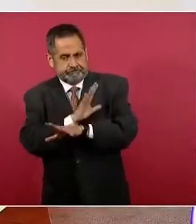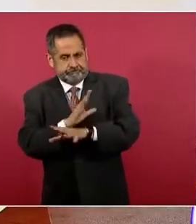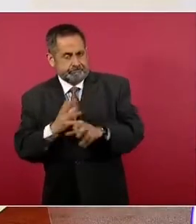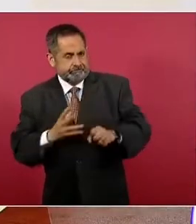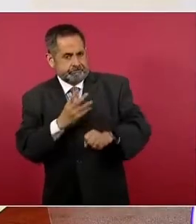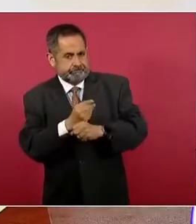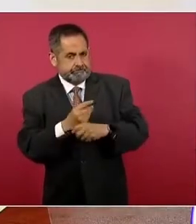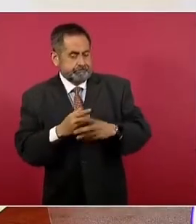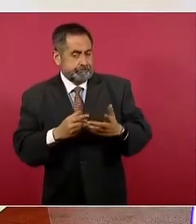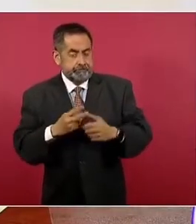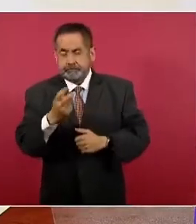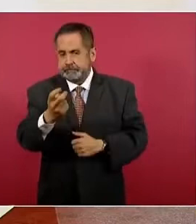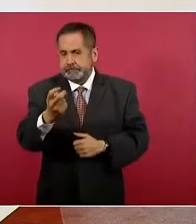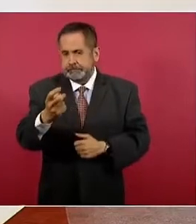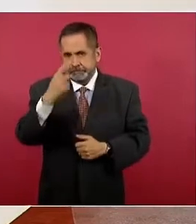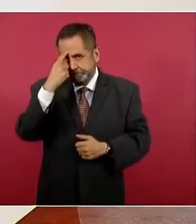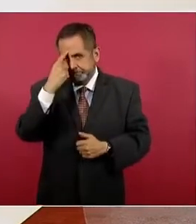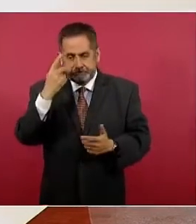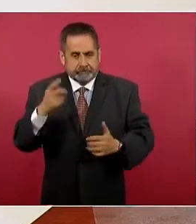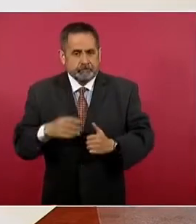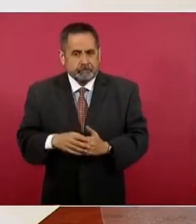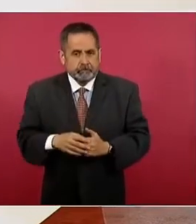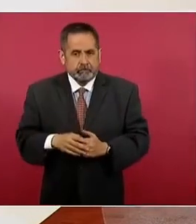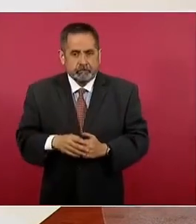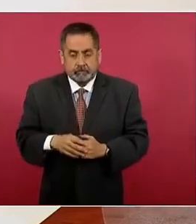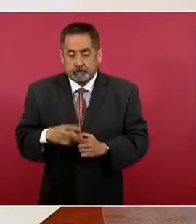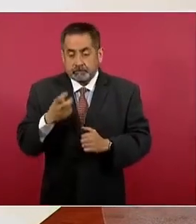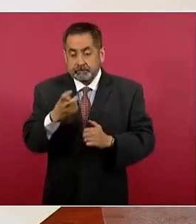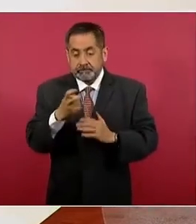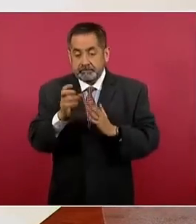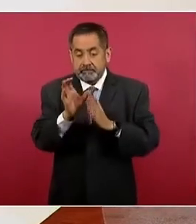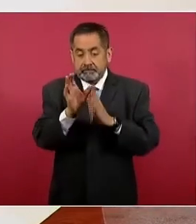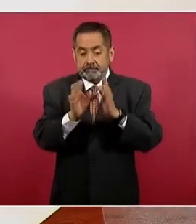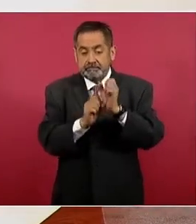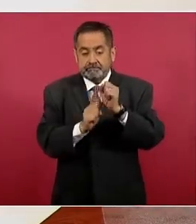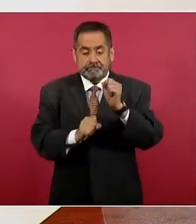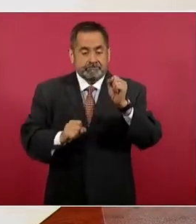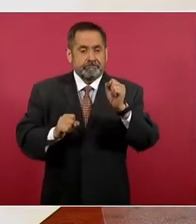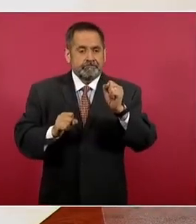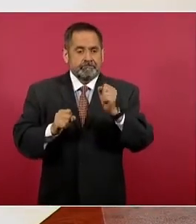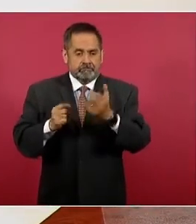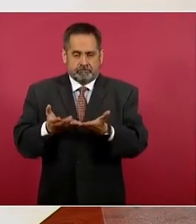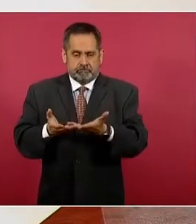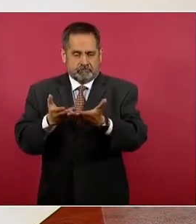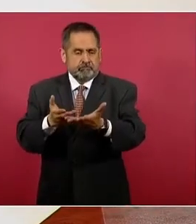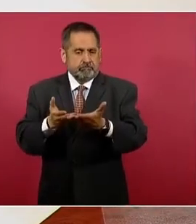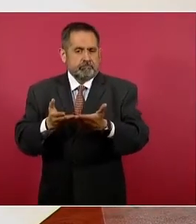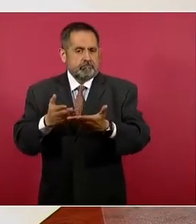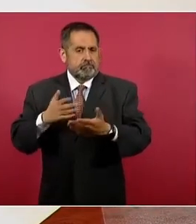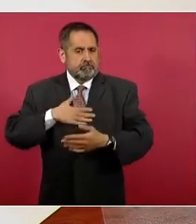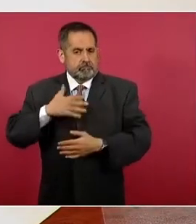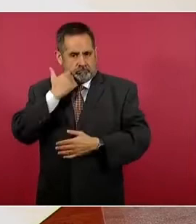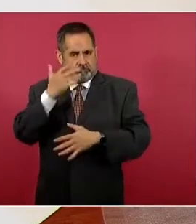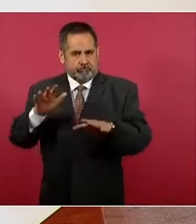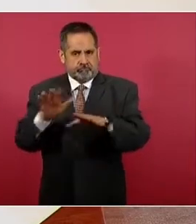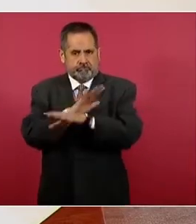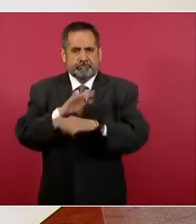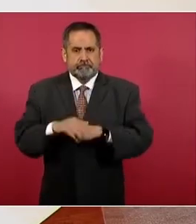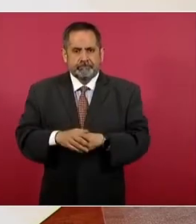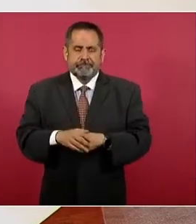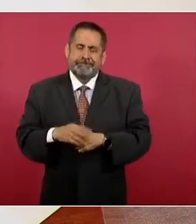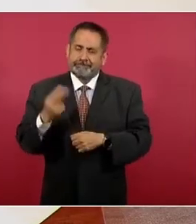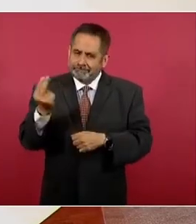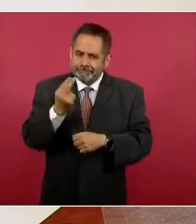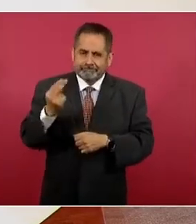Por eso, en esta reforma a la Constitución que presentamos, pues son